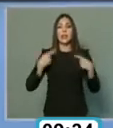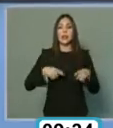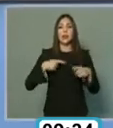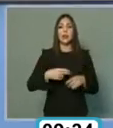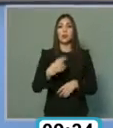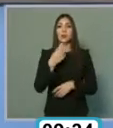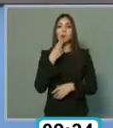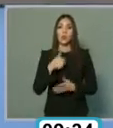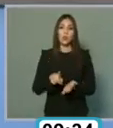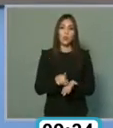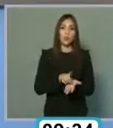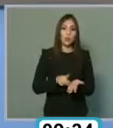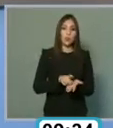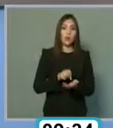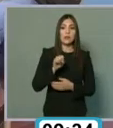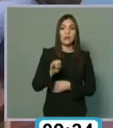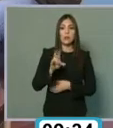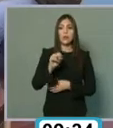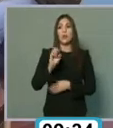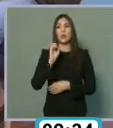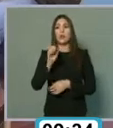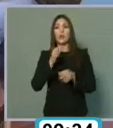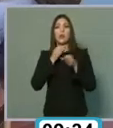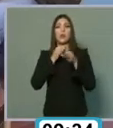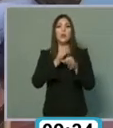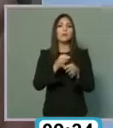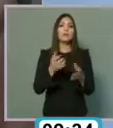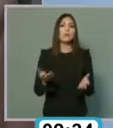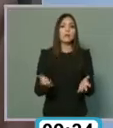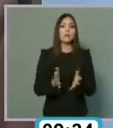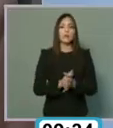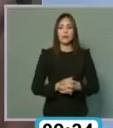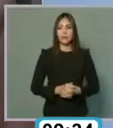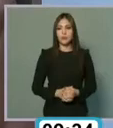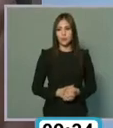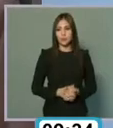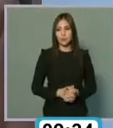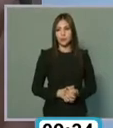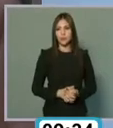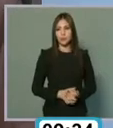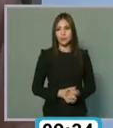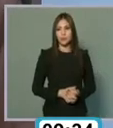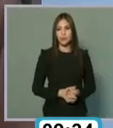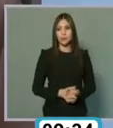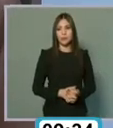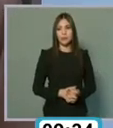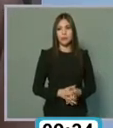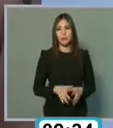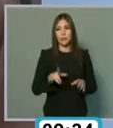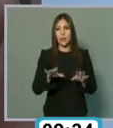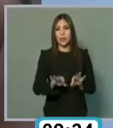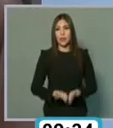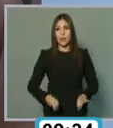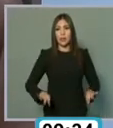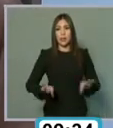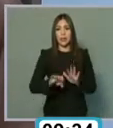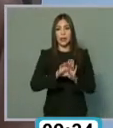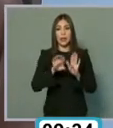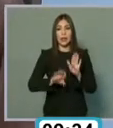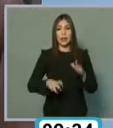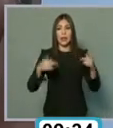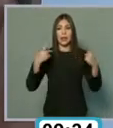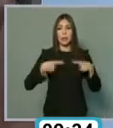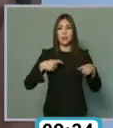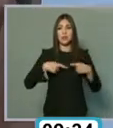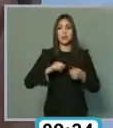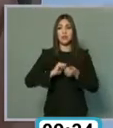también con la adicción? Sí, o sea, es muy importante porque si partimos de una base de que una persona va a desarrollar